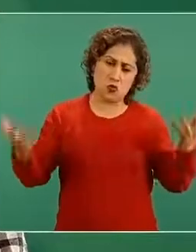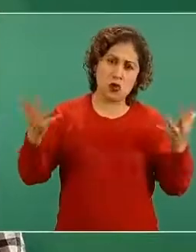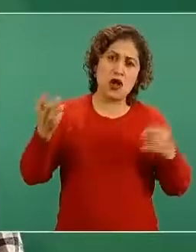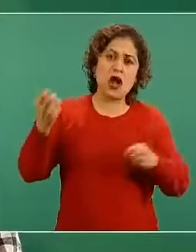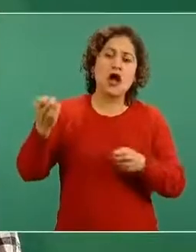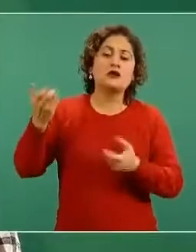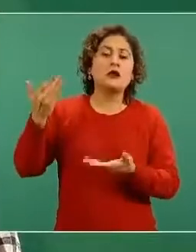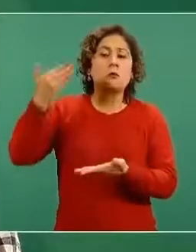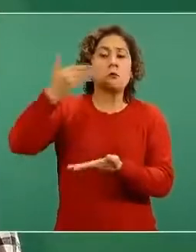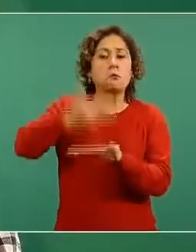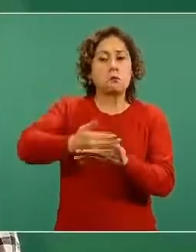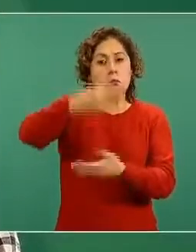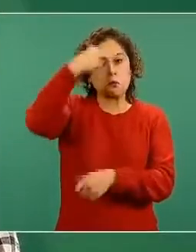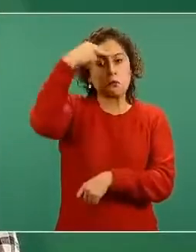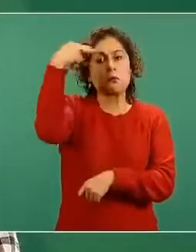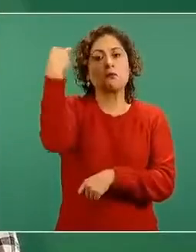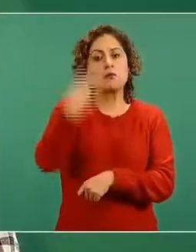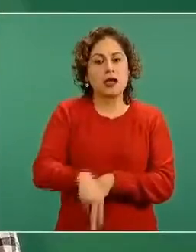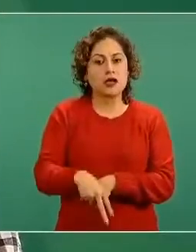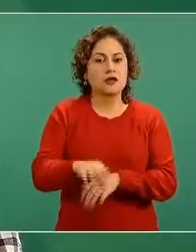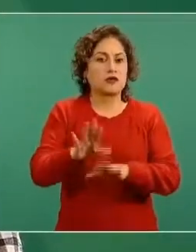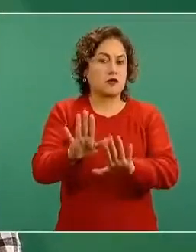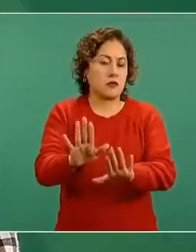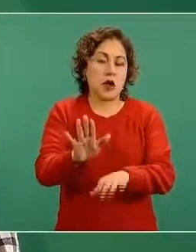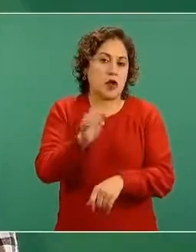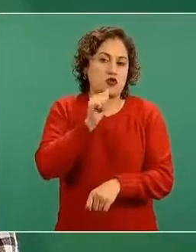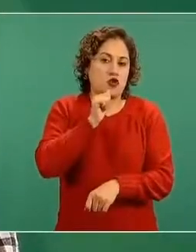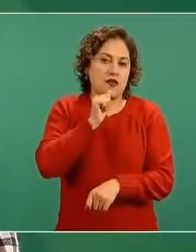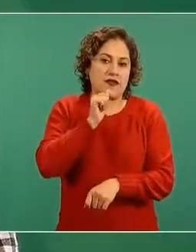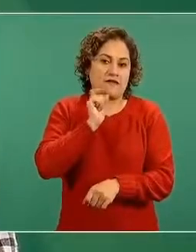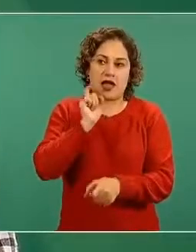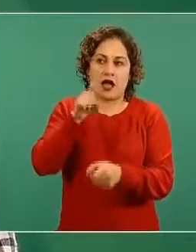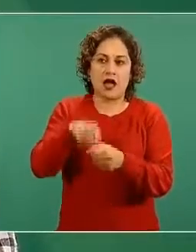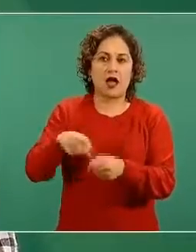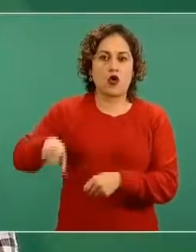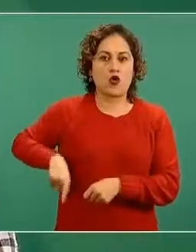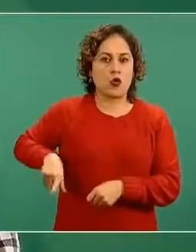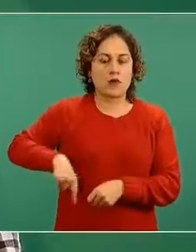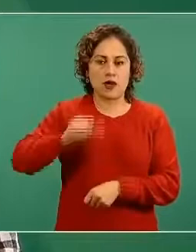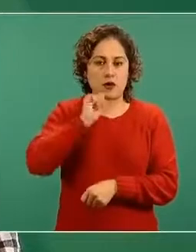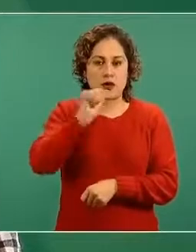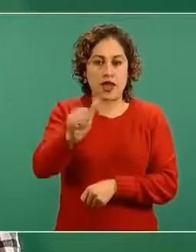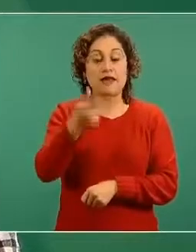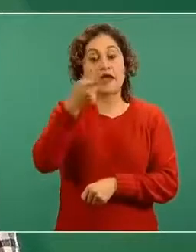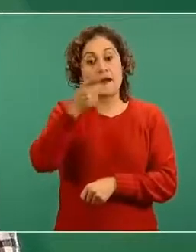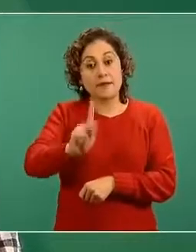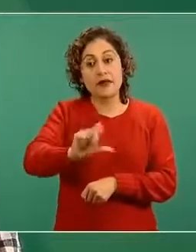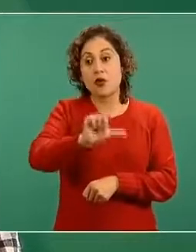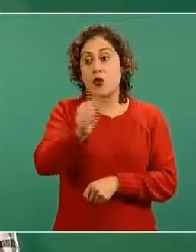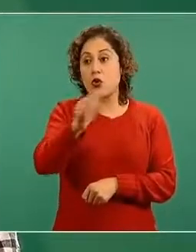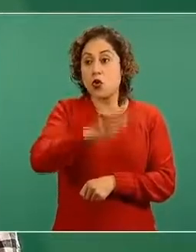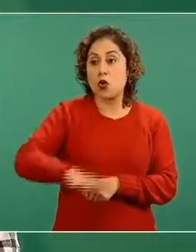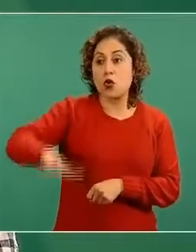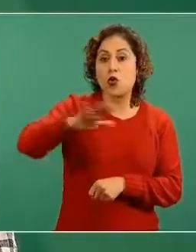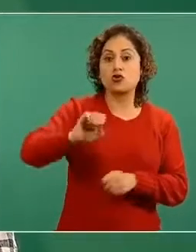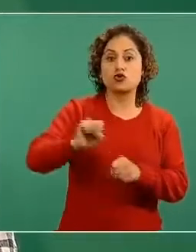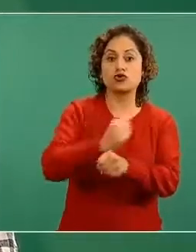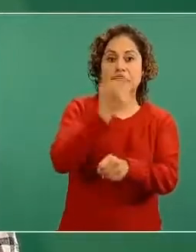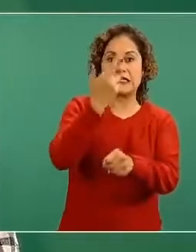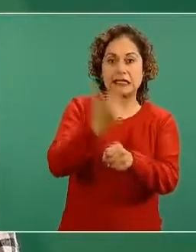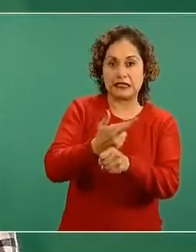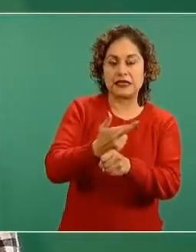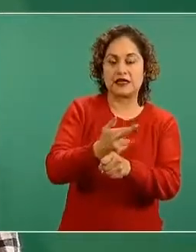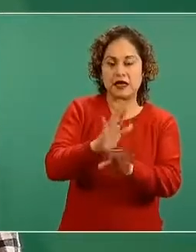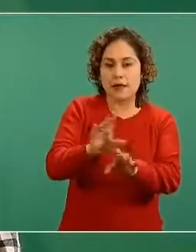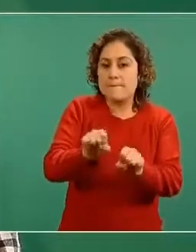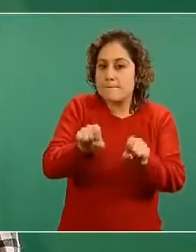ya desde entonces, aun cuando todavía no estábamos integrados al gobierno, los distintos grupos de transición, incluyendo el de salud, que ya era coordinado por el